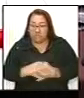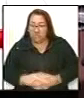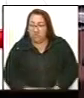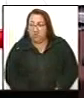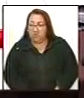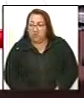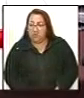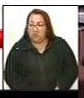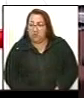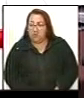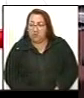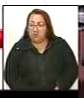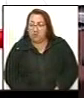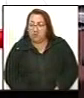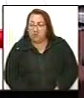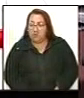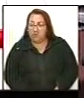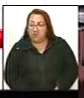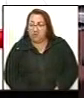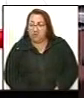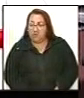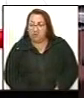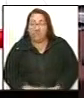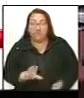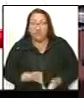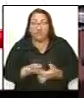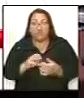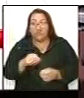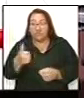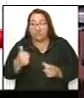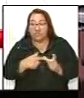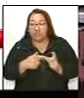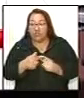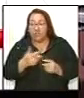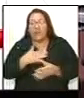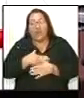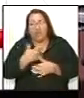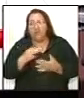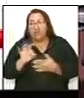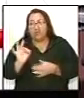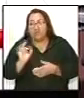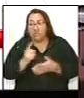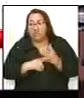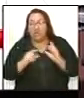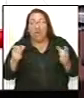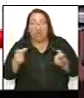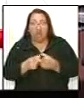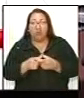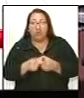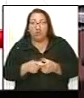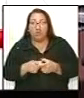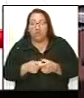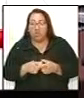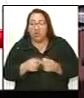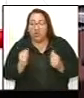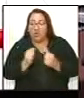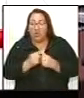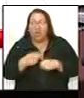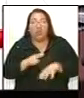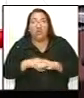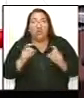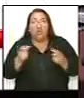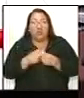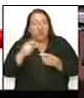la pluralidad por un lado y a la especialidad por el otro me parece correcto, y que una comisión, por la naturaleza de la comisión